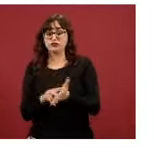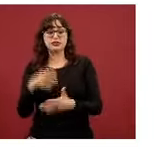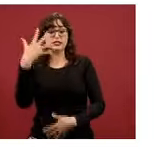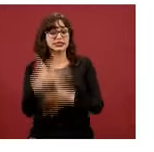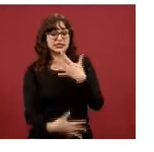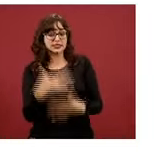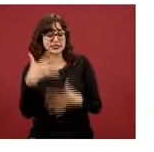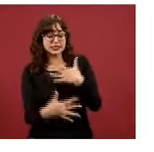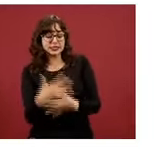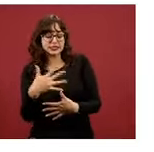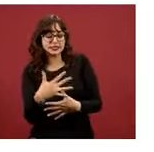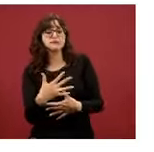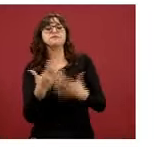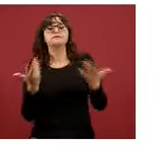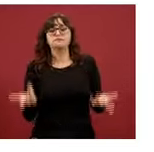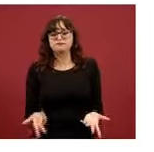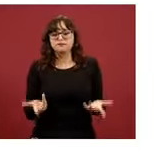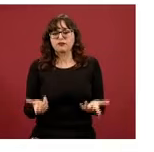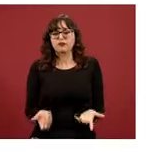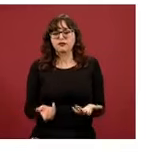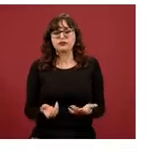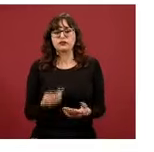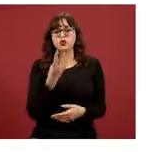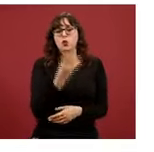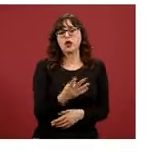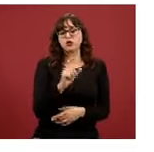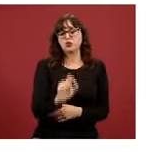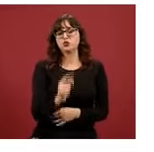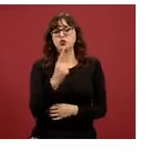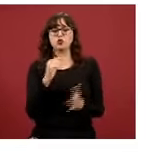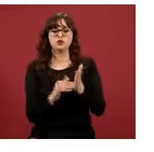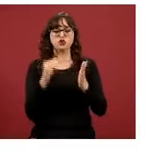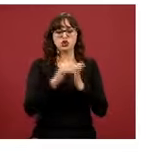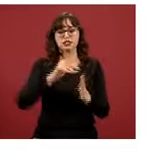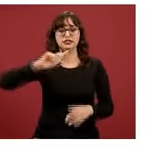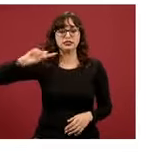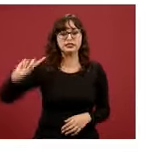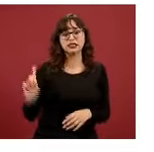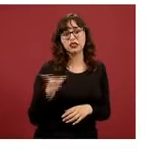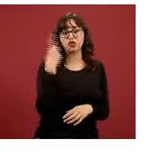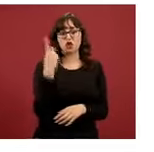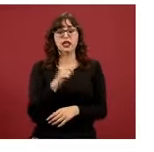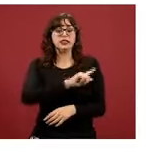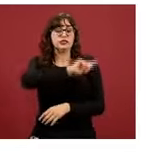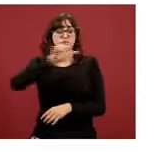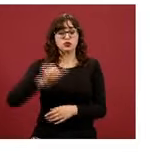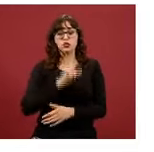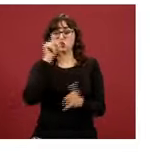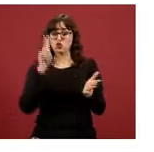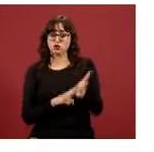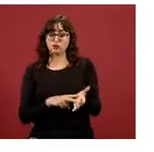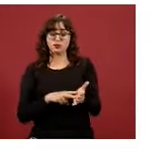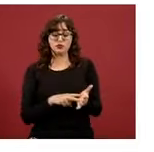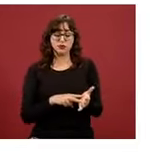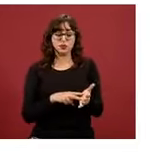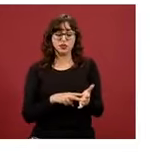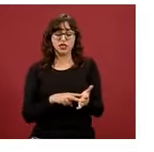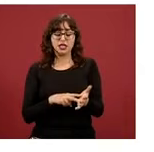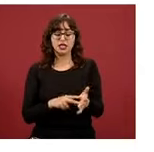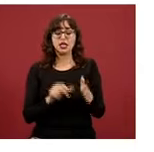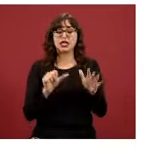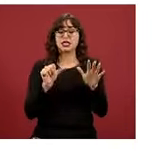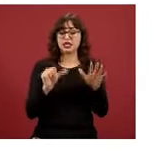estuvo regularmente en 4.1 millones de dólares. A partir de 2016, digamos para el presupuesto de 2015